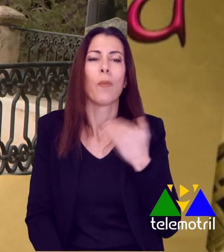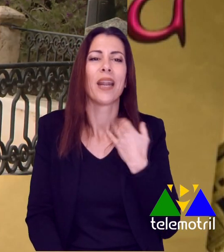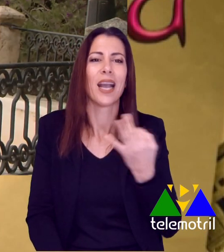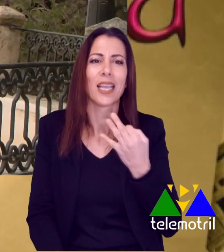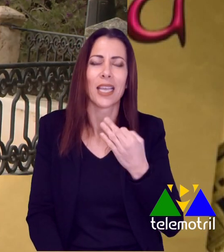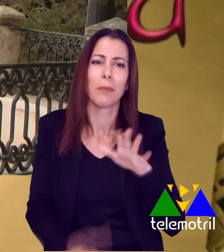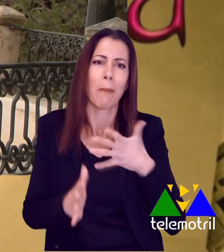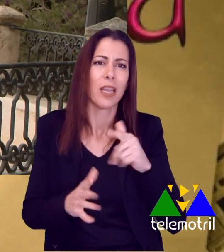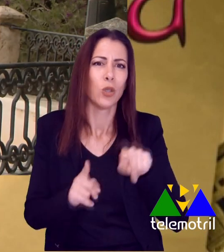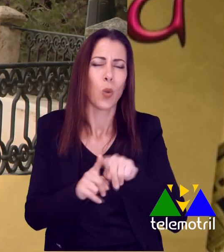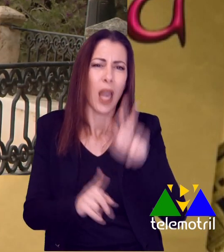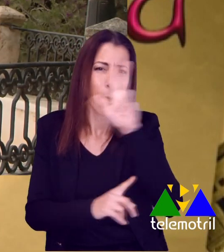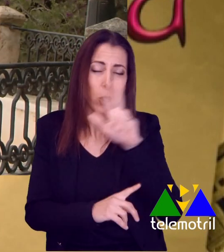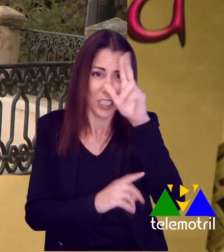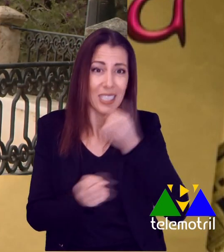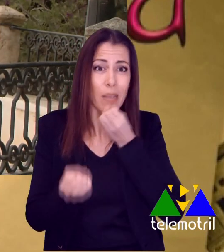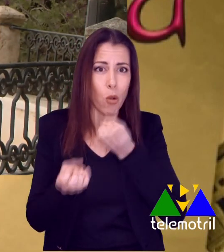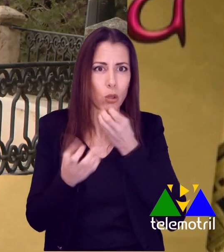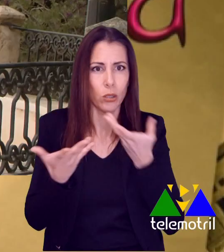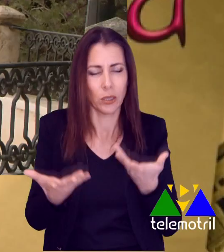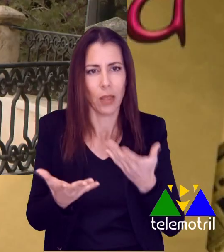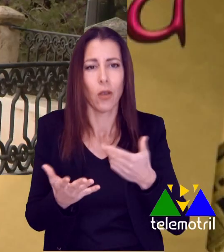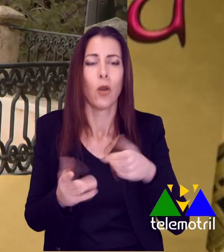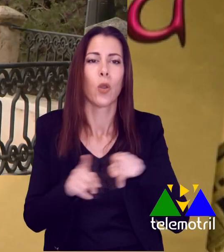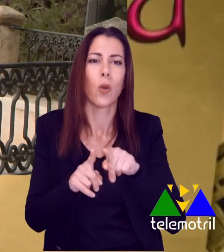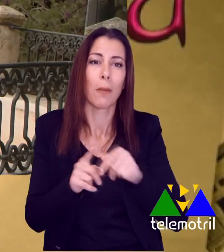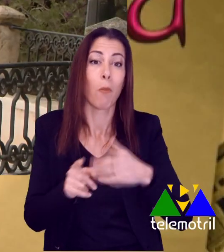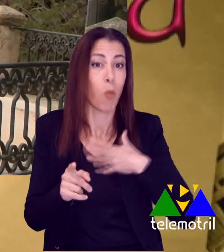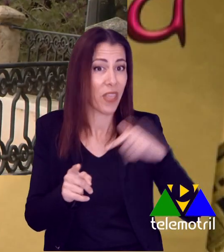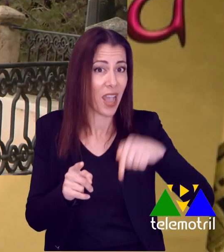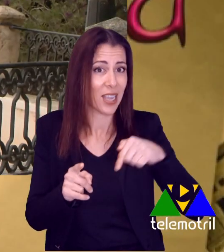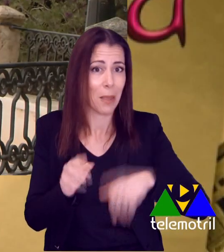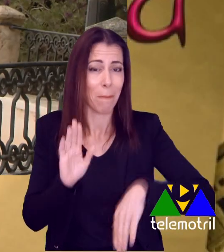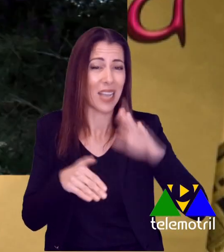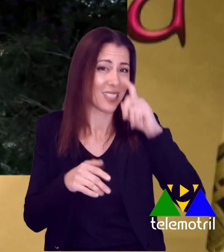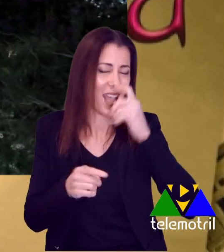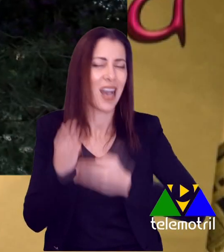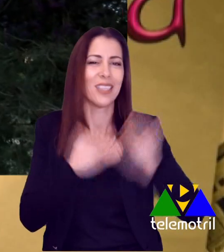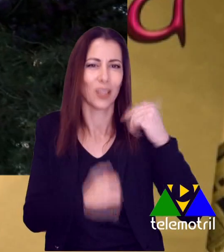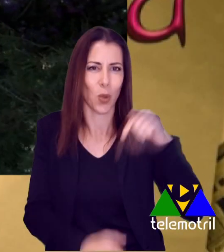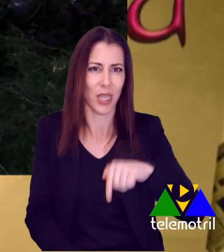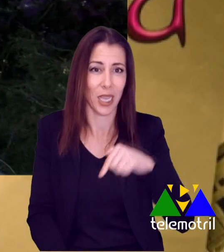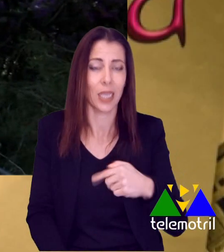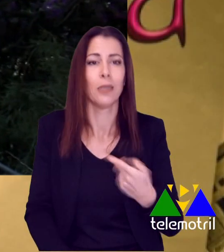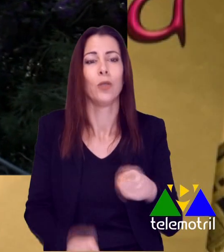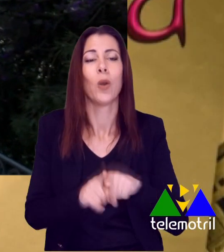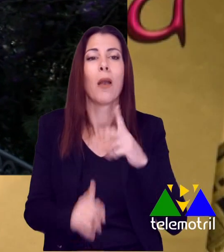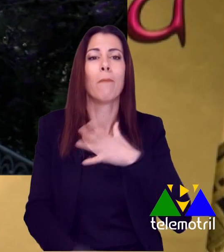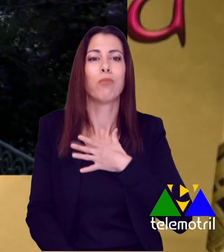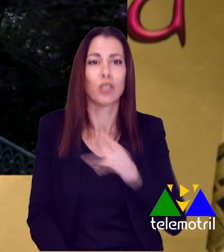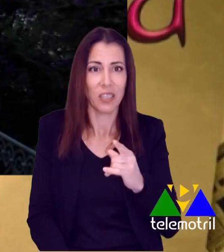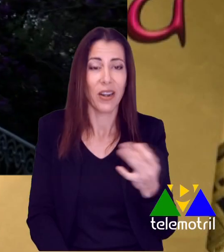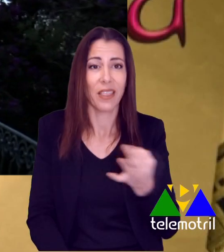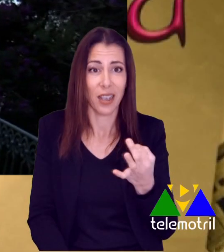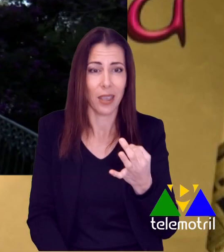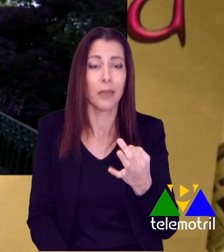que hemos contado hace tan solo unos instantes, de que podríamos estar en una de las partes más antiguas de nuestro municipio, ¿no? Con esa posibilidad de